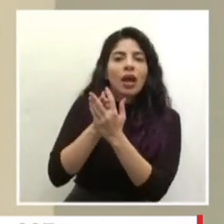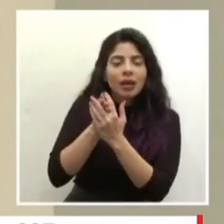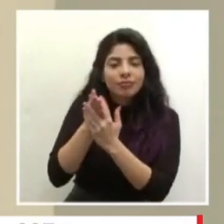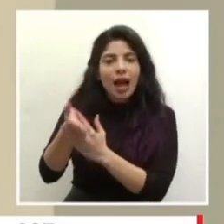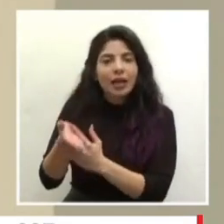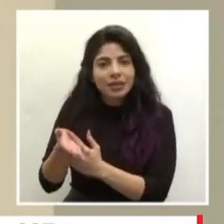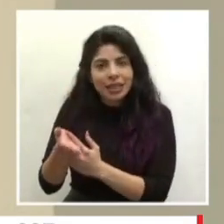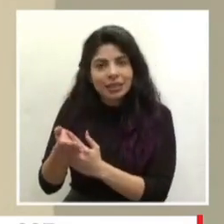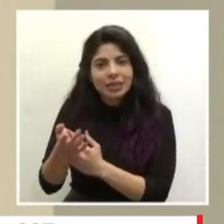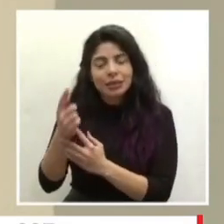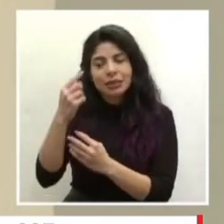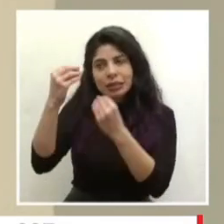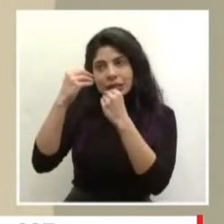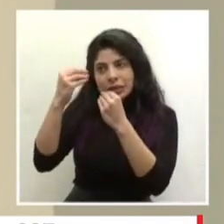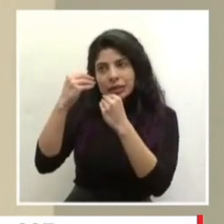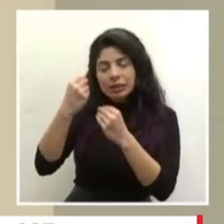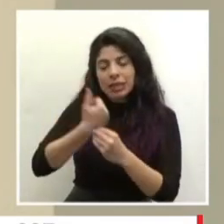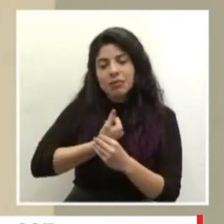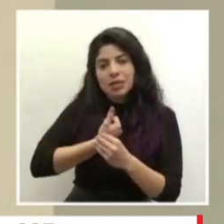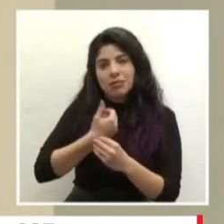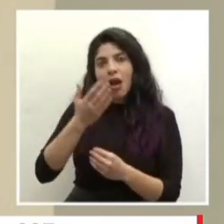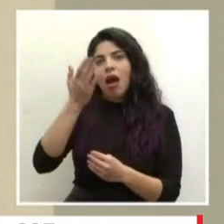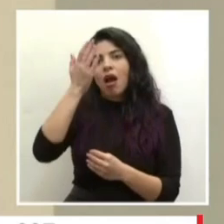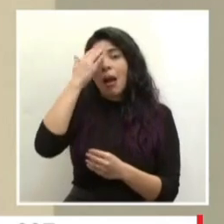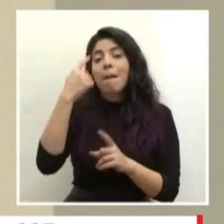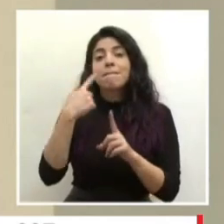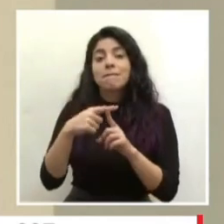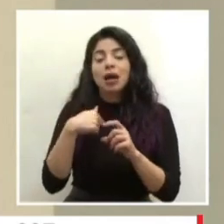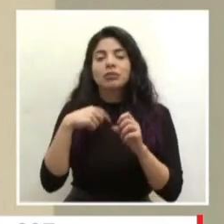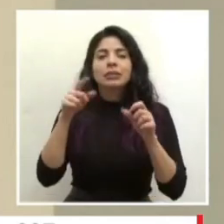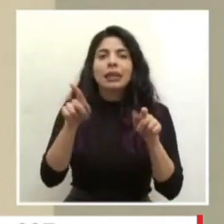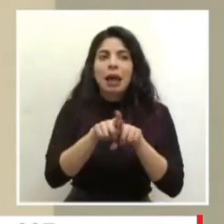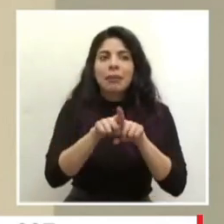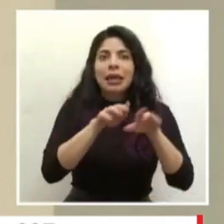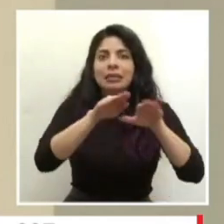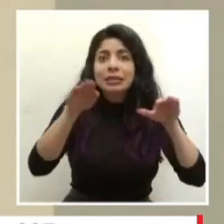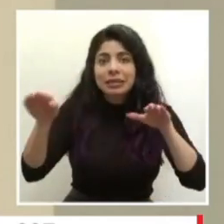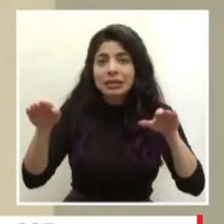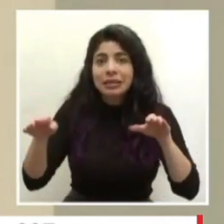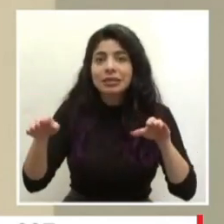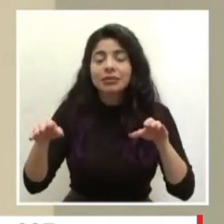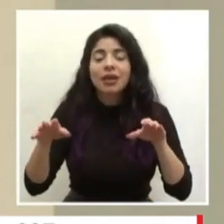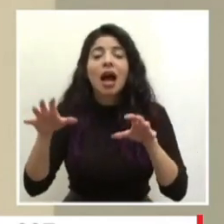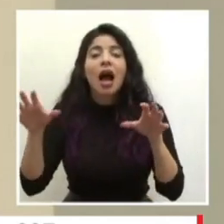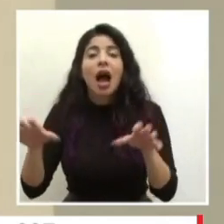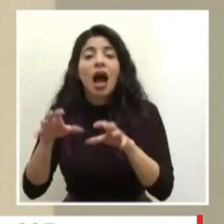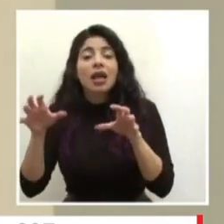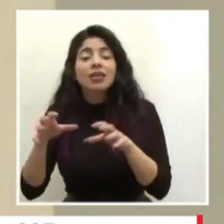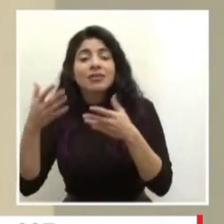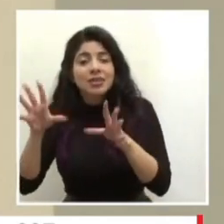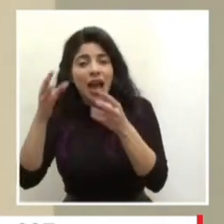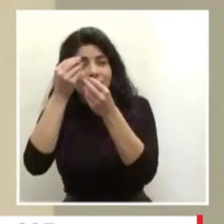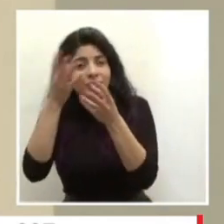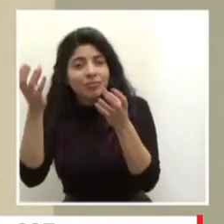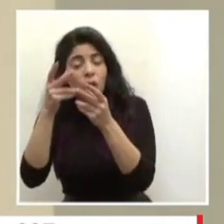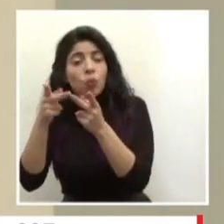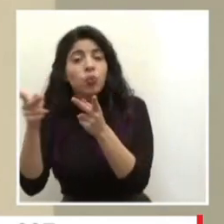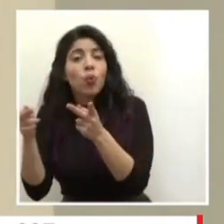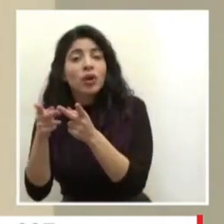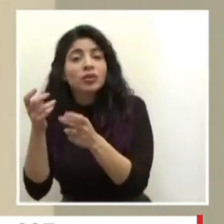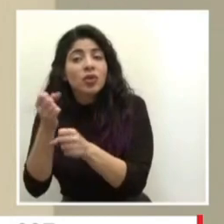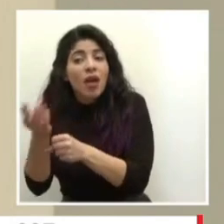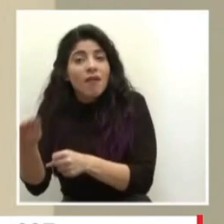puedan formarse, y claramente también insistir en el llamado a las actividades que se han venido anunciando, los puestos de trabajo